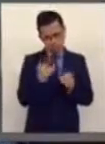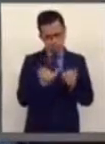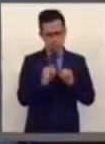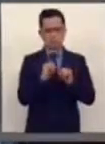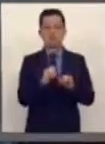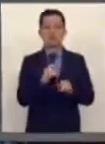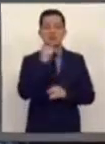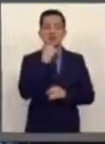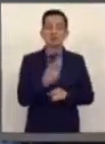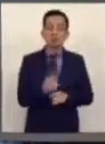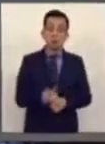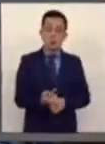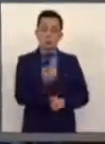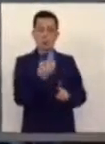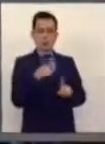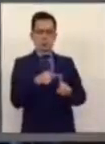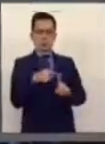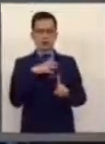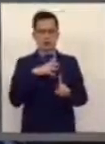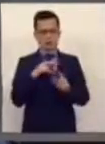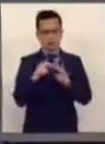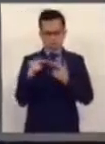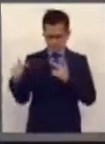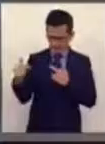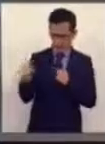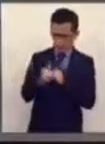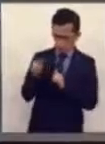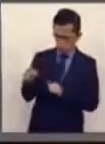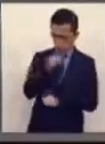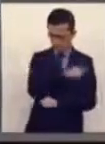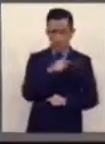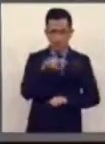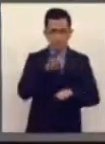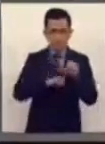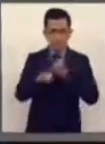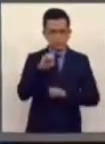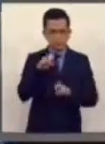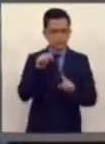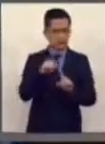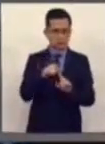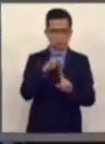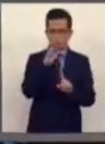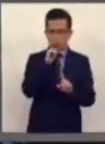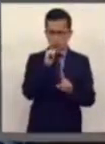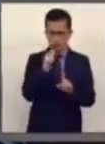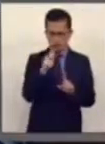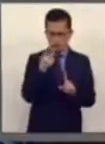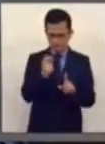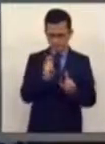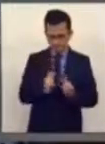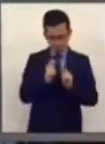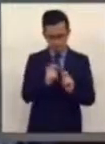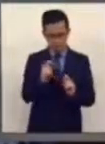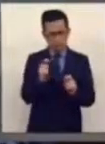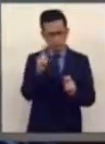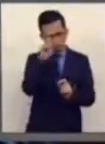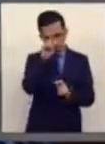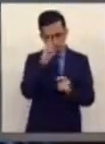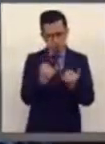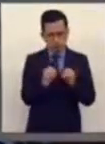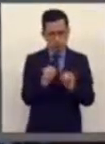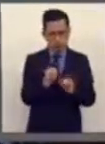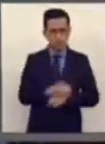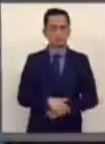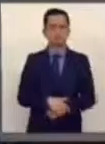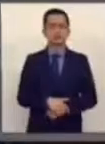relación comercial importante con estas empresas productivas del Estado o sus empresas subsidiarias